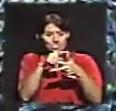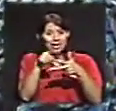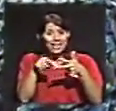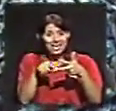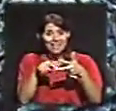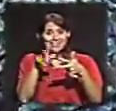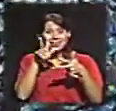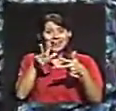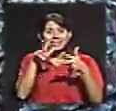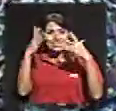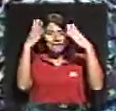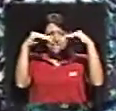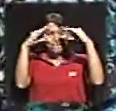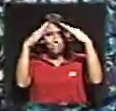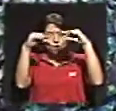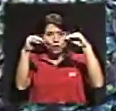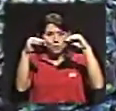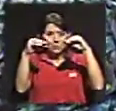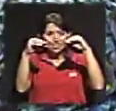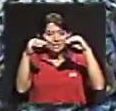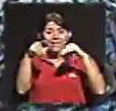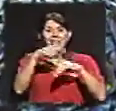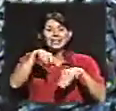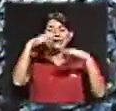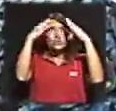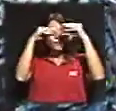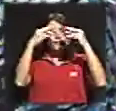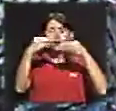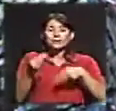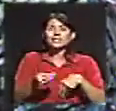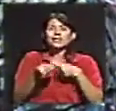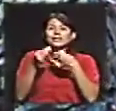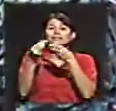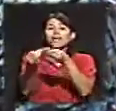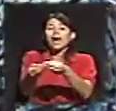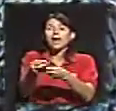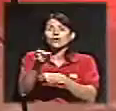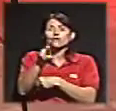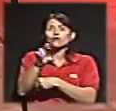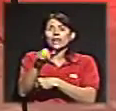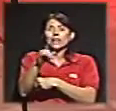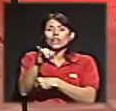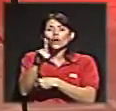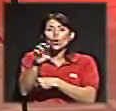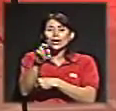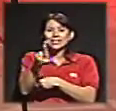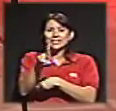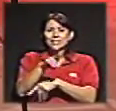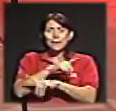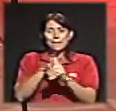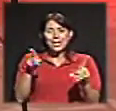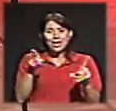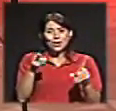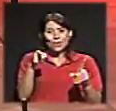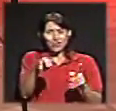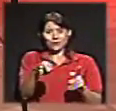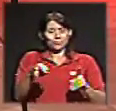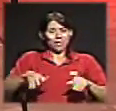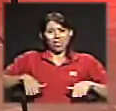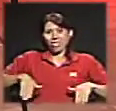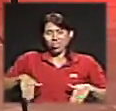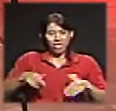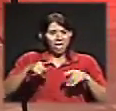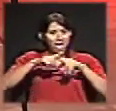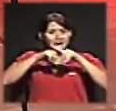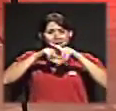tres informes que se les hacen llegar a los regidores, no ha sido posible que deroguen el acuerdo, uh-huh. que es nulo, uh-huh. porque en marzo